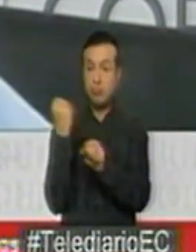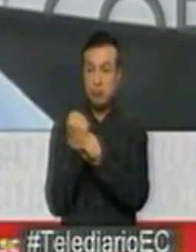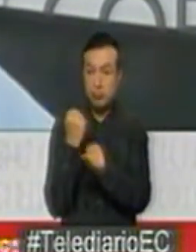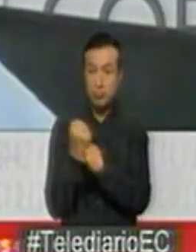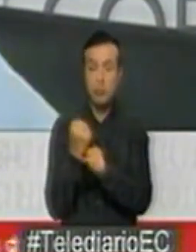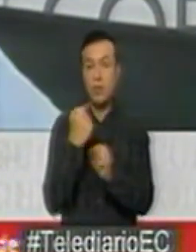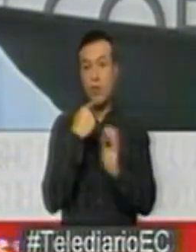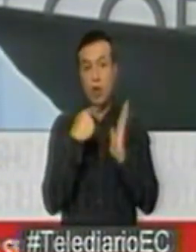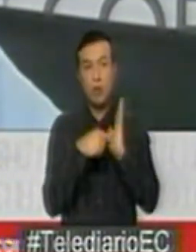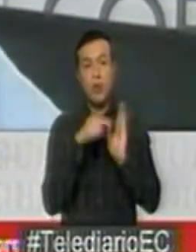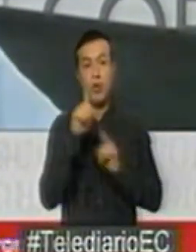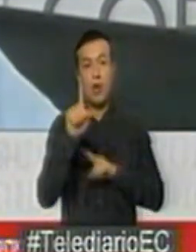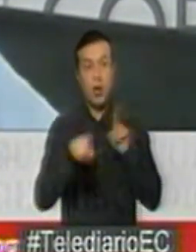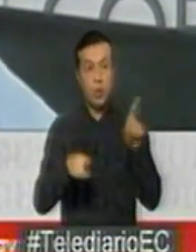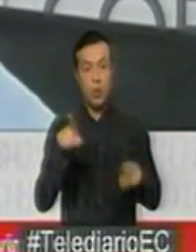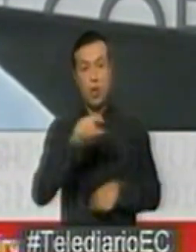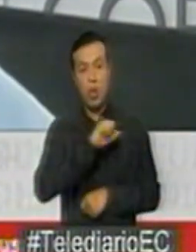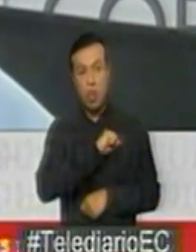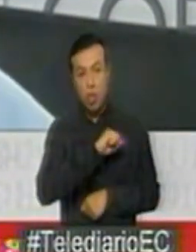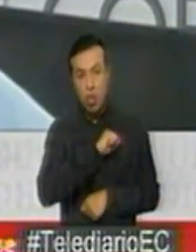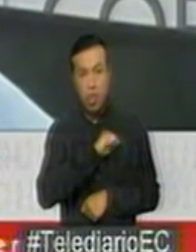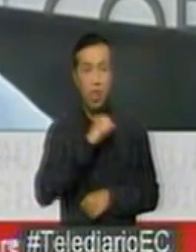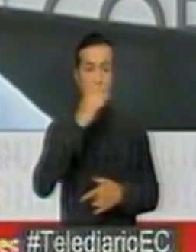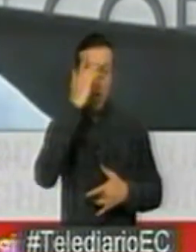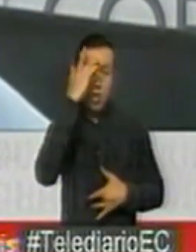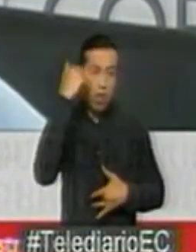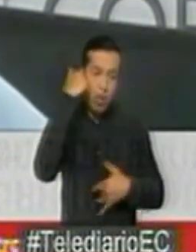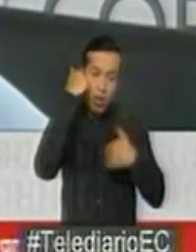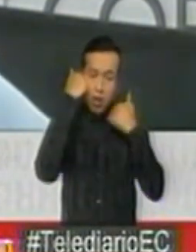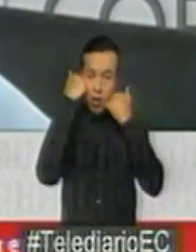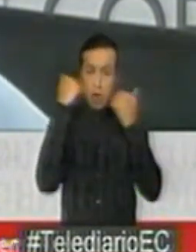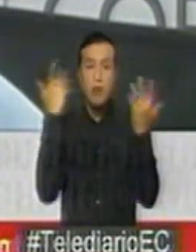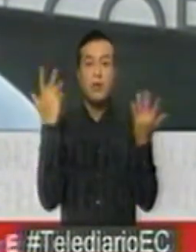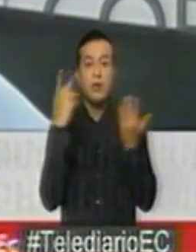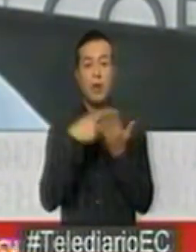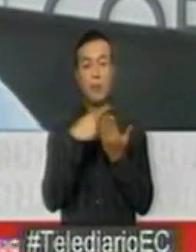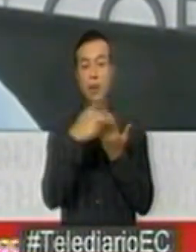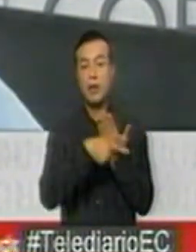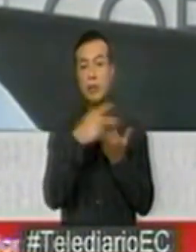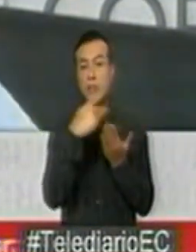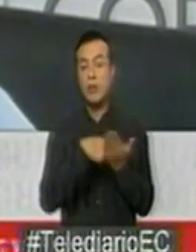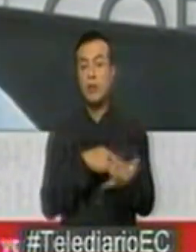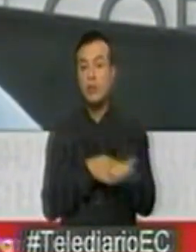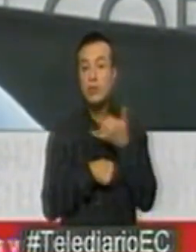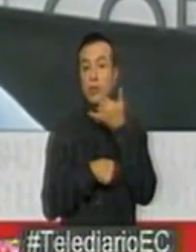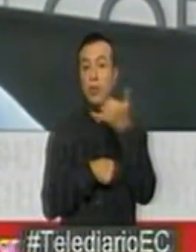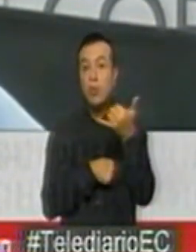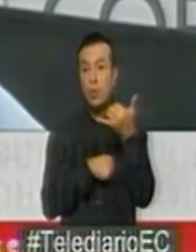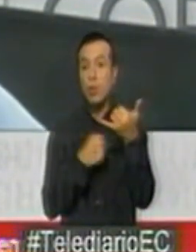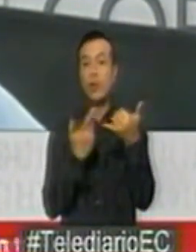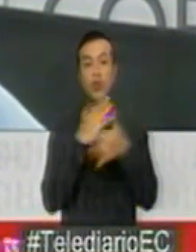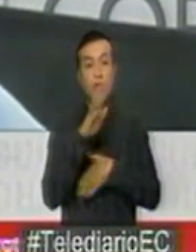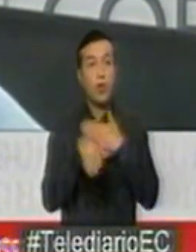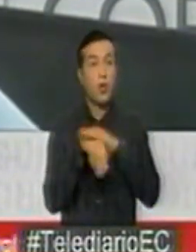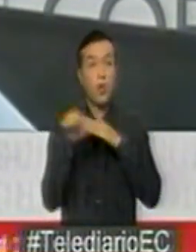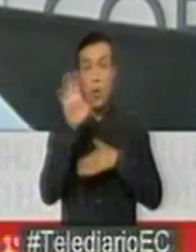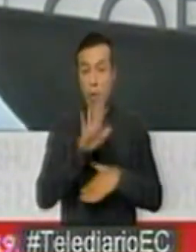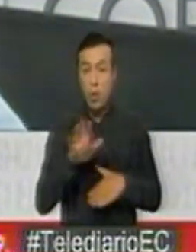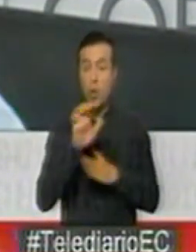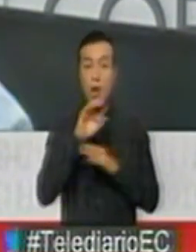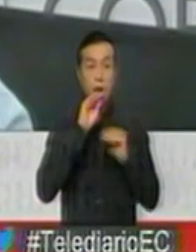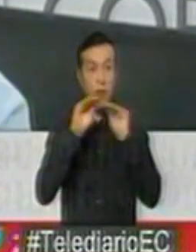si tenemos tos, si tenemos gripe, el estado de salud. ¿Cuál es el objetivo de este aplicativo móvil? Recibir información de todos los ecuatorianos,